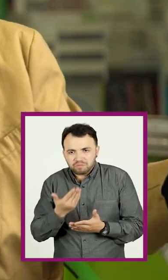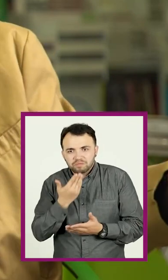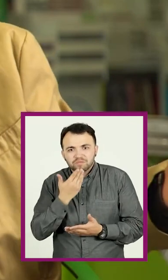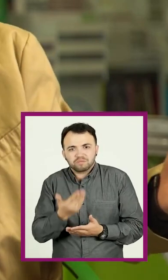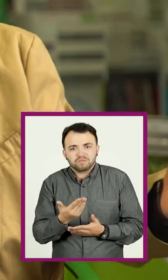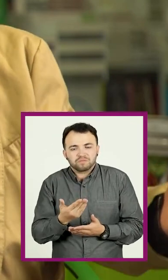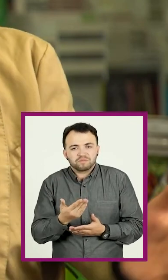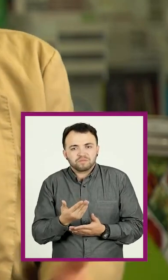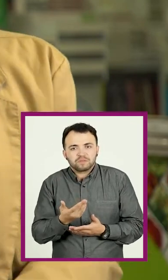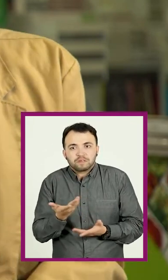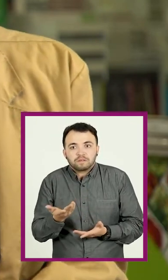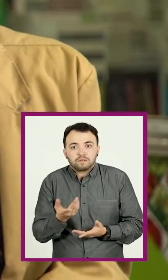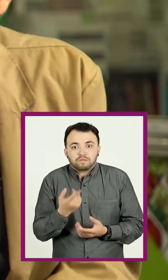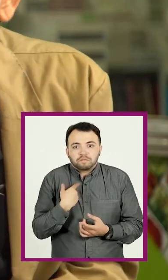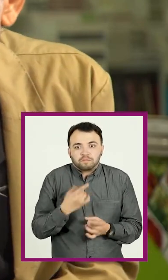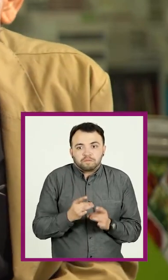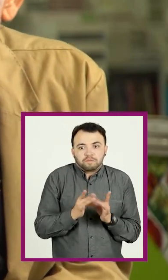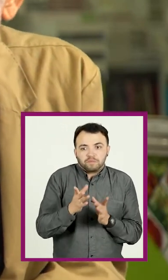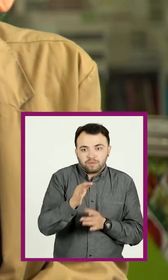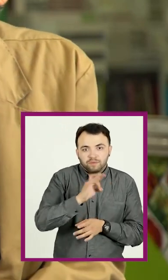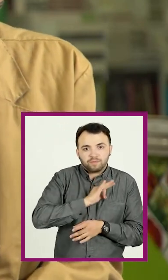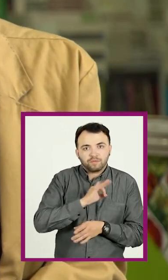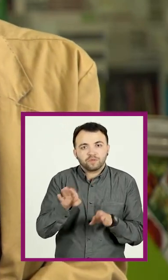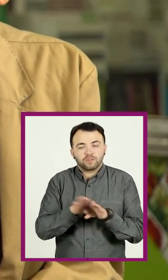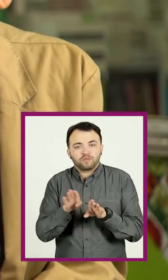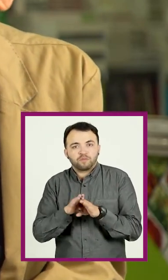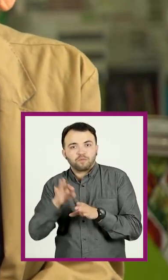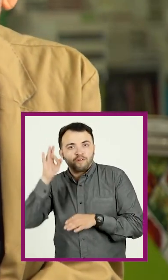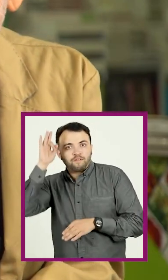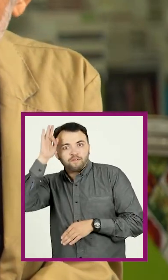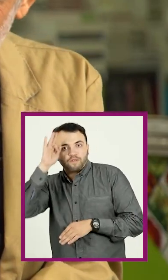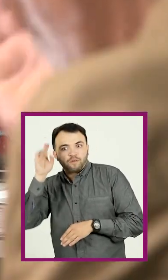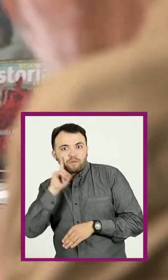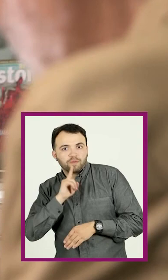y, quien quita, que también sean filósofas